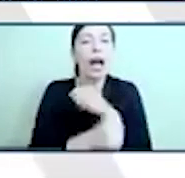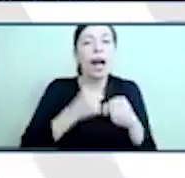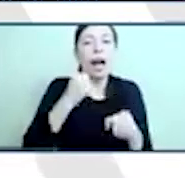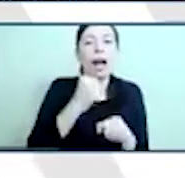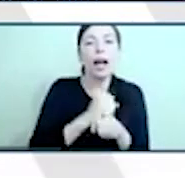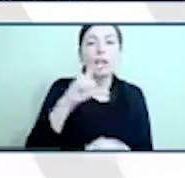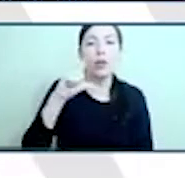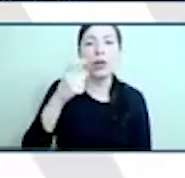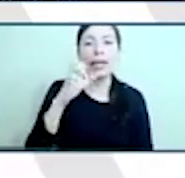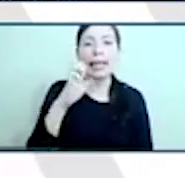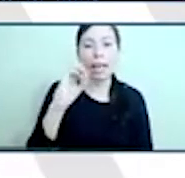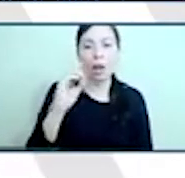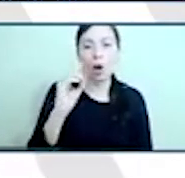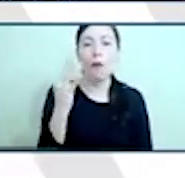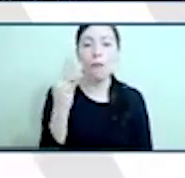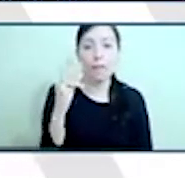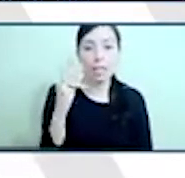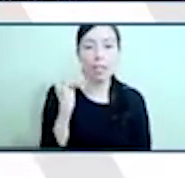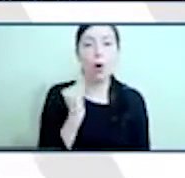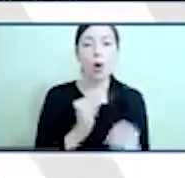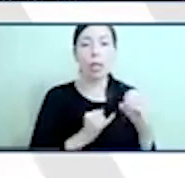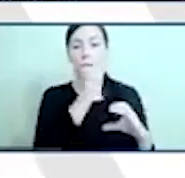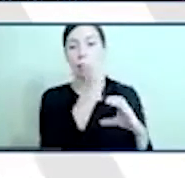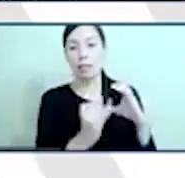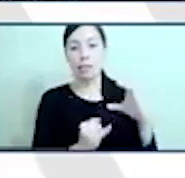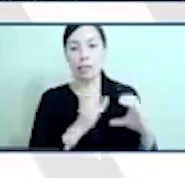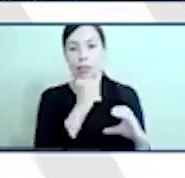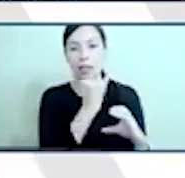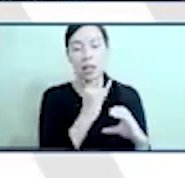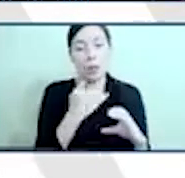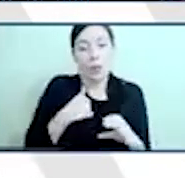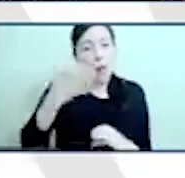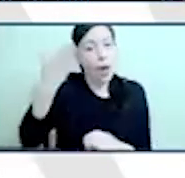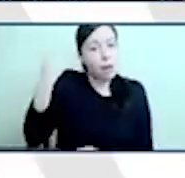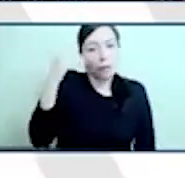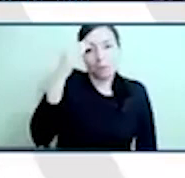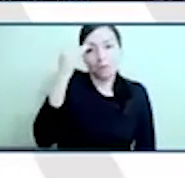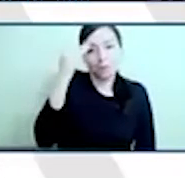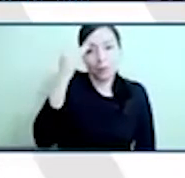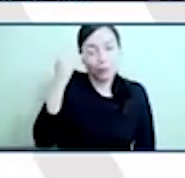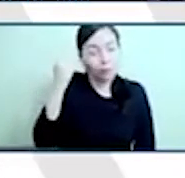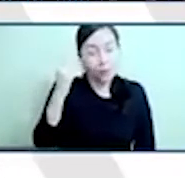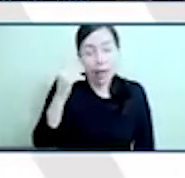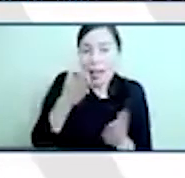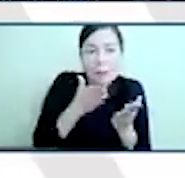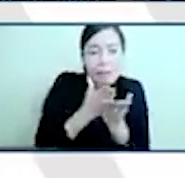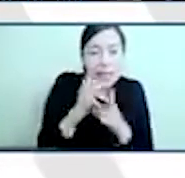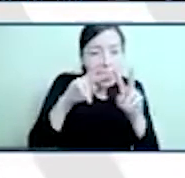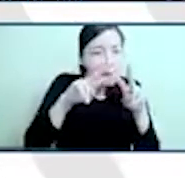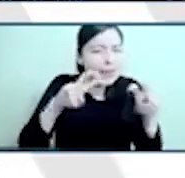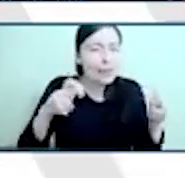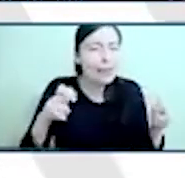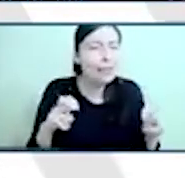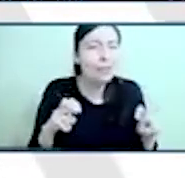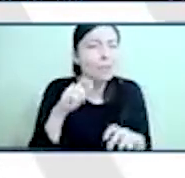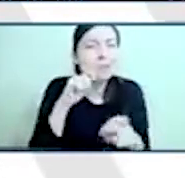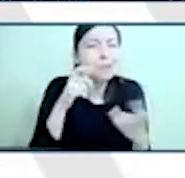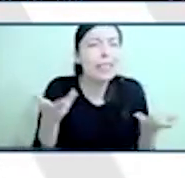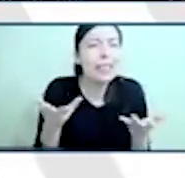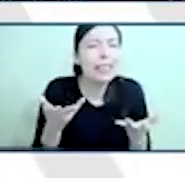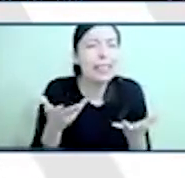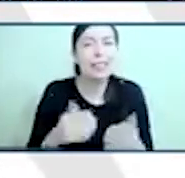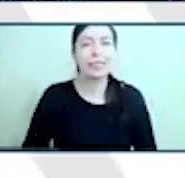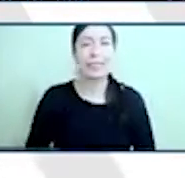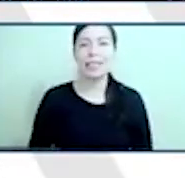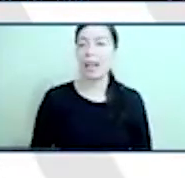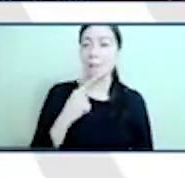Internacional, que no tenía idea qué cosa había sido, y fue una de las cuestiones que tuve que partir averiguando. La